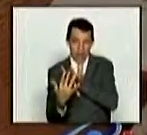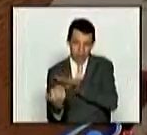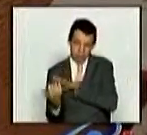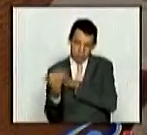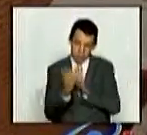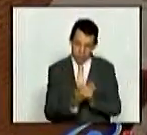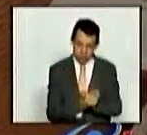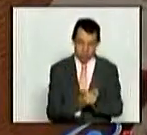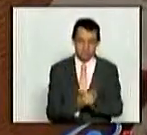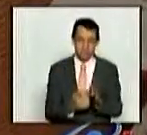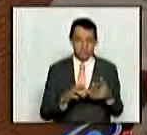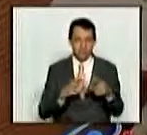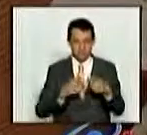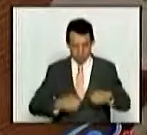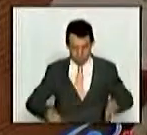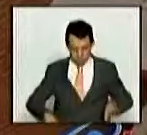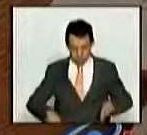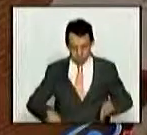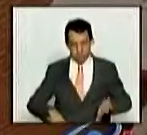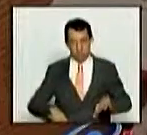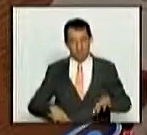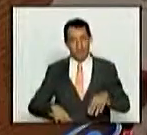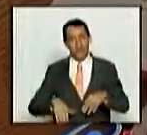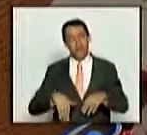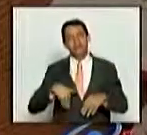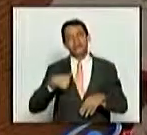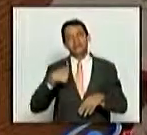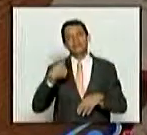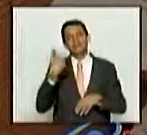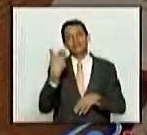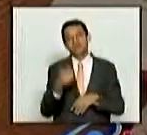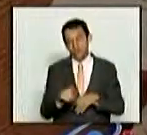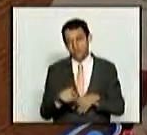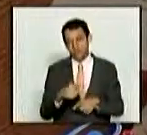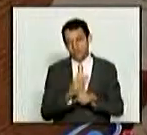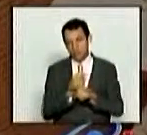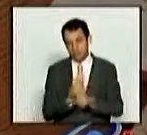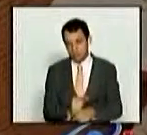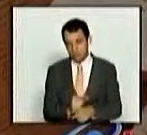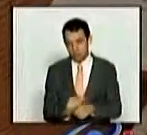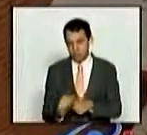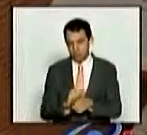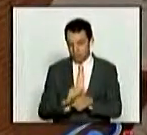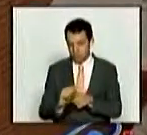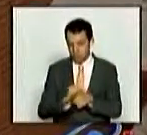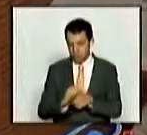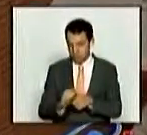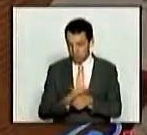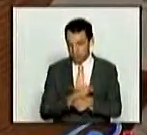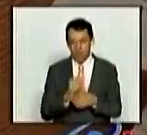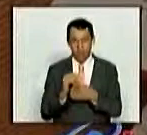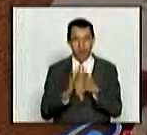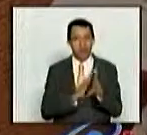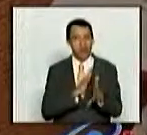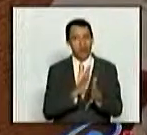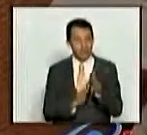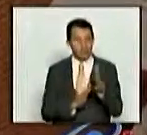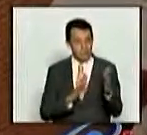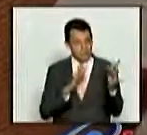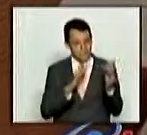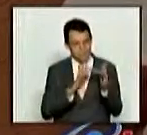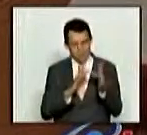tono muscular para fortalecimiento, y después de aplicar la acupuntura, después de ayudar con el masaje, con la